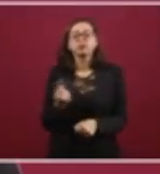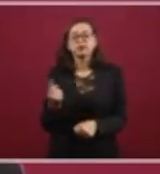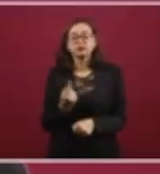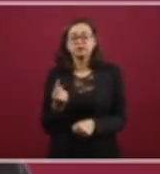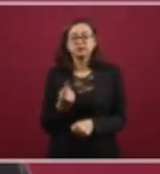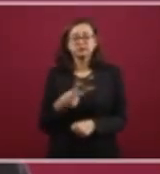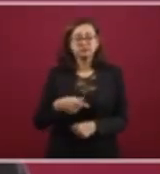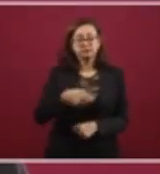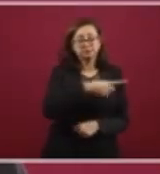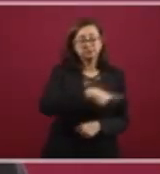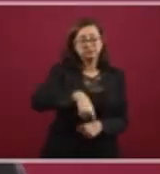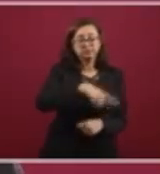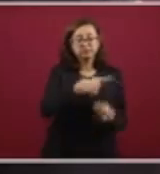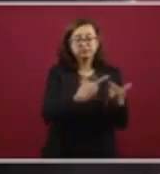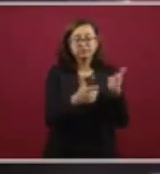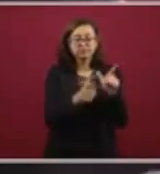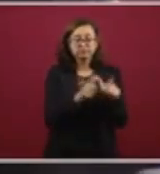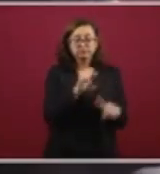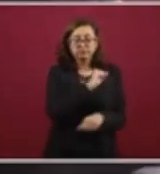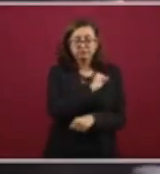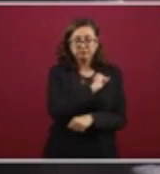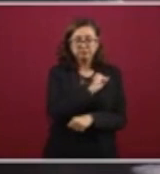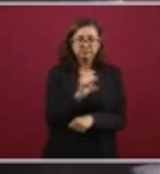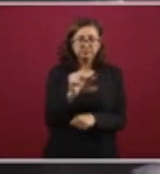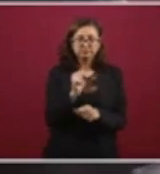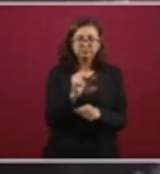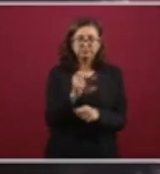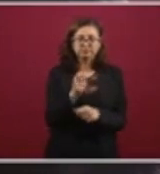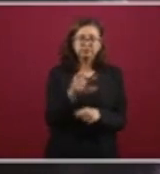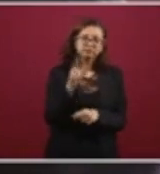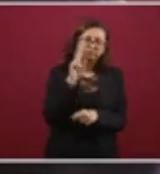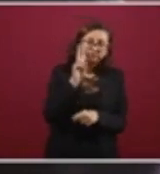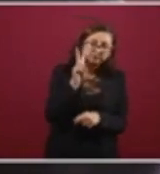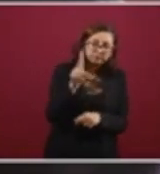robar un tren,